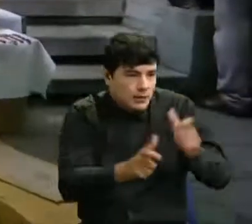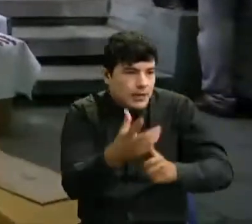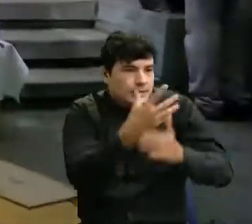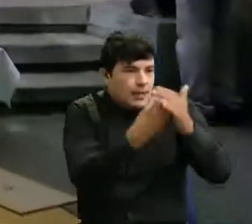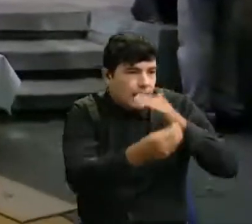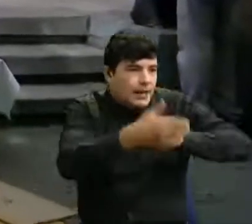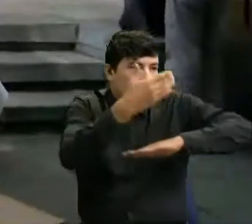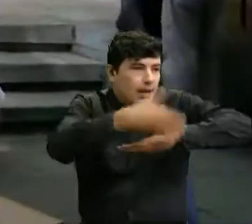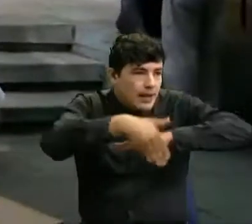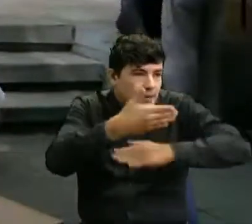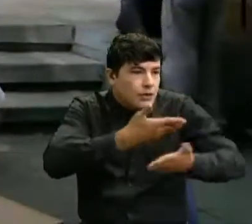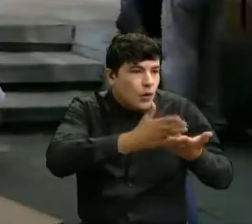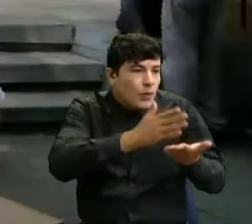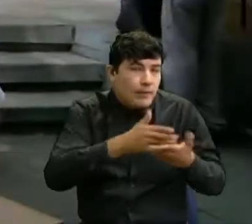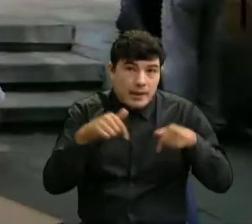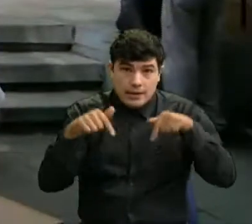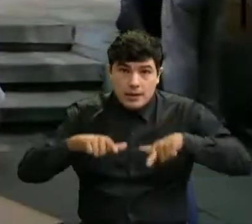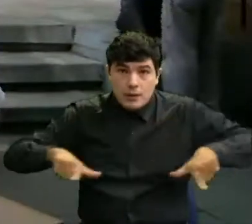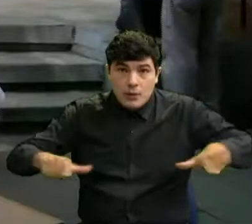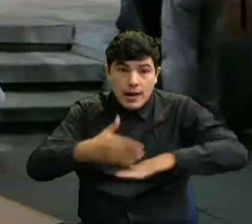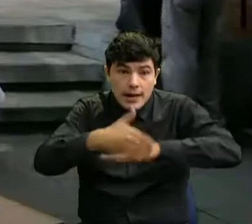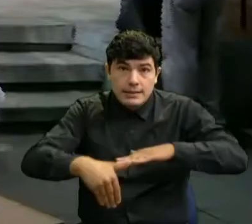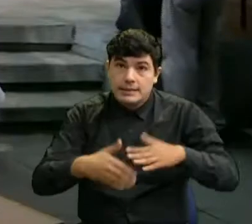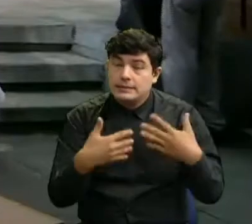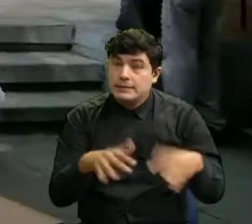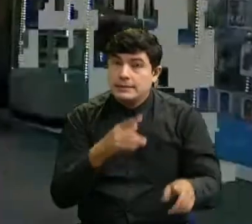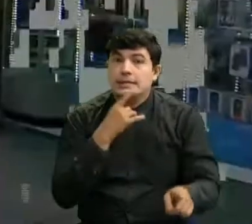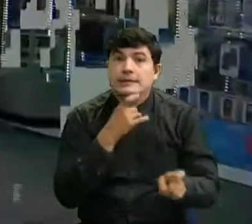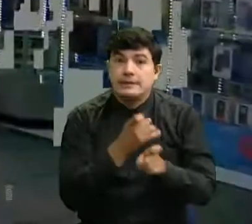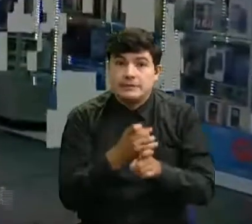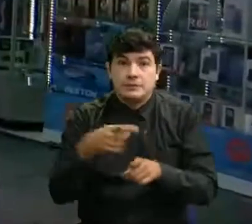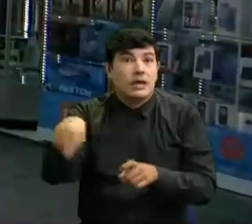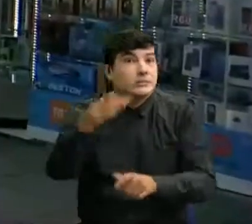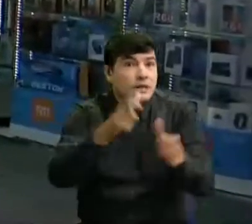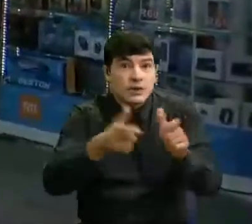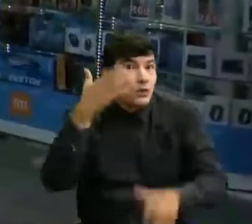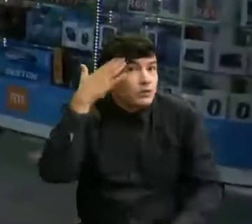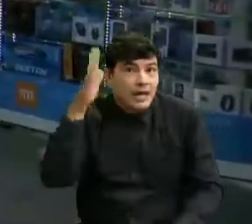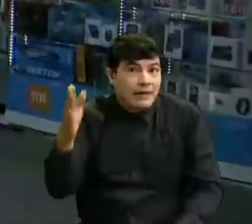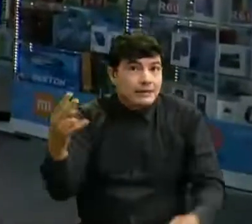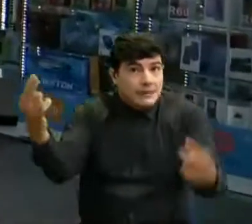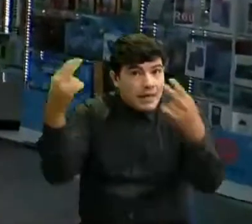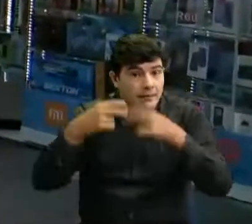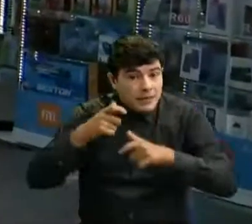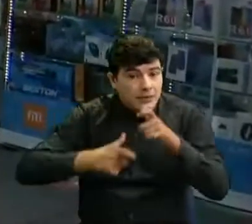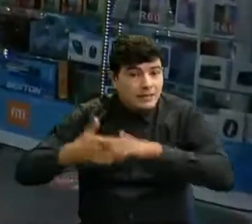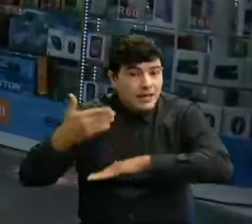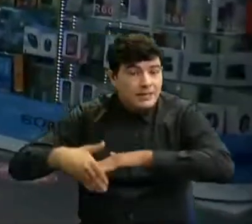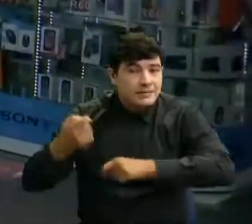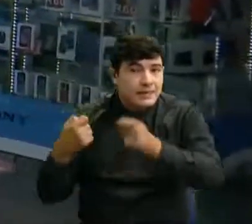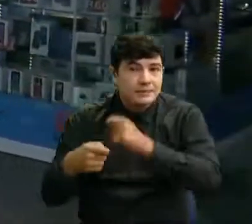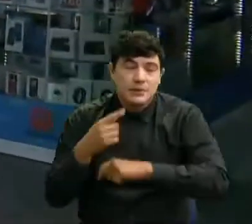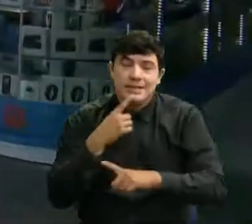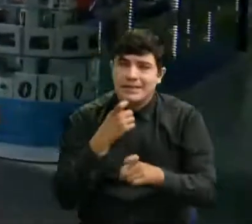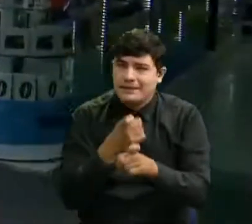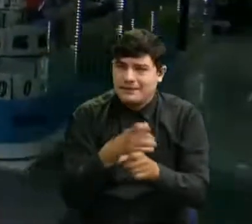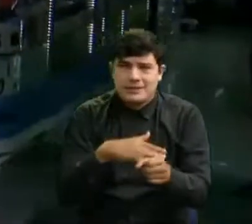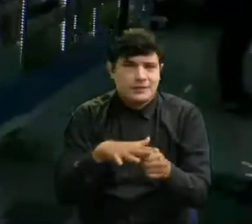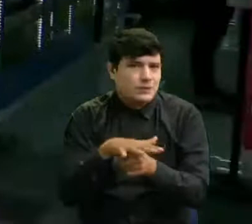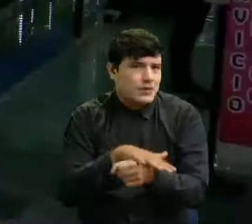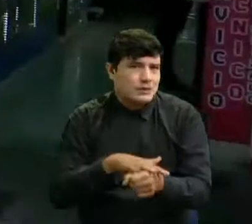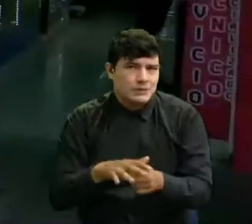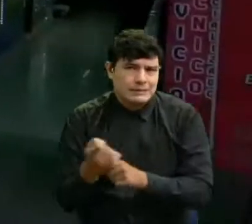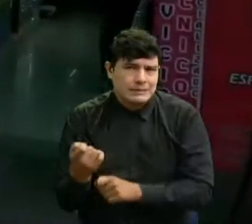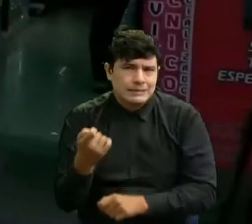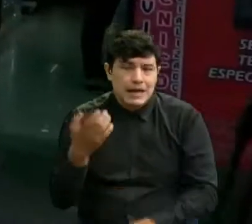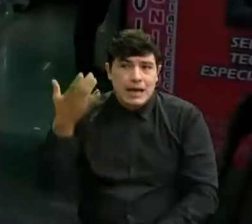a comprar, porque esto está aquí duro. La gente no sabe, pero aquí esto está duro. Las ventas están pesadísimas. Las ventas no eran como anteriormente,